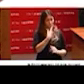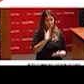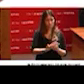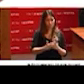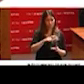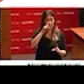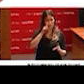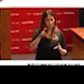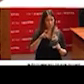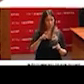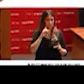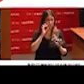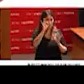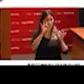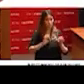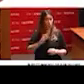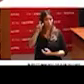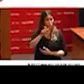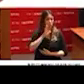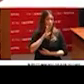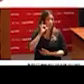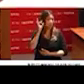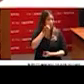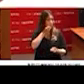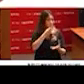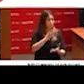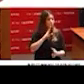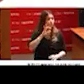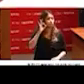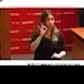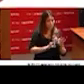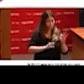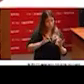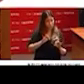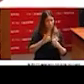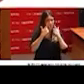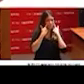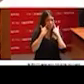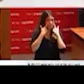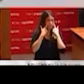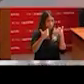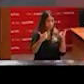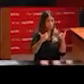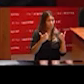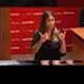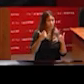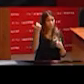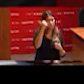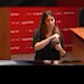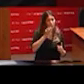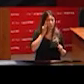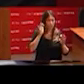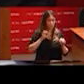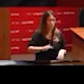que que otros ponentes han presentado eh esa proporción eh es menor en en por género las